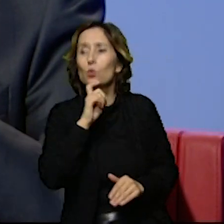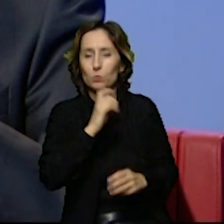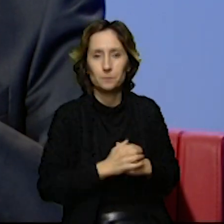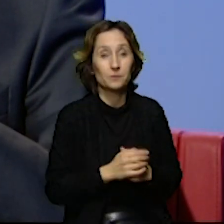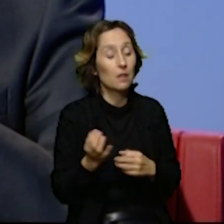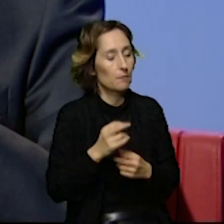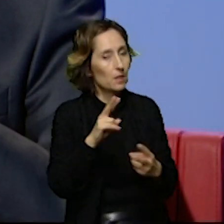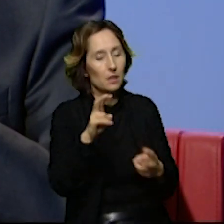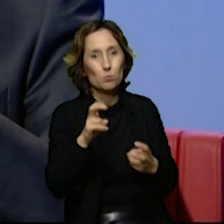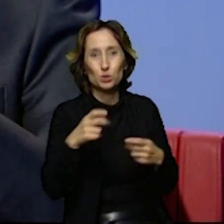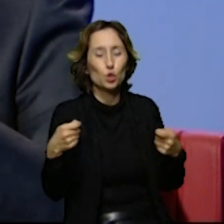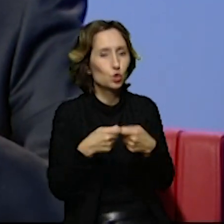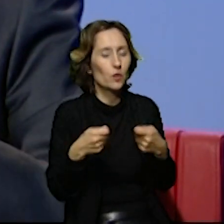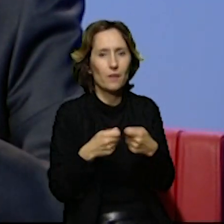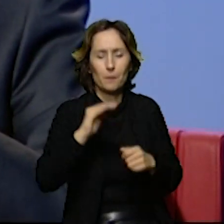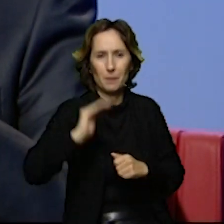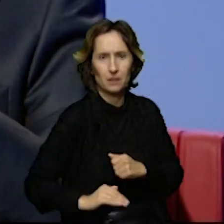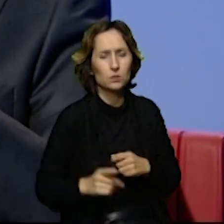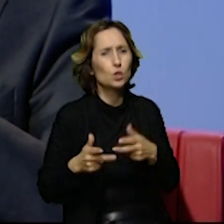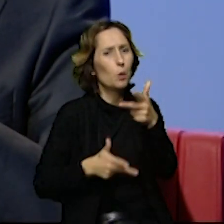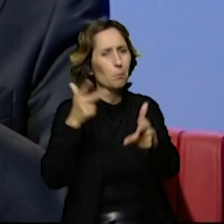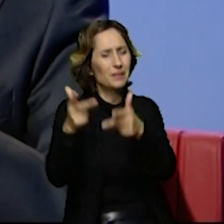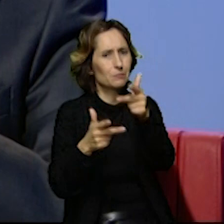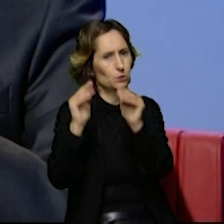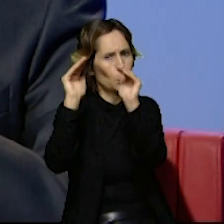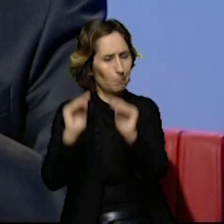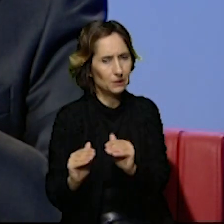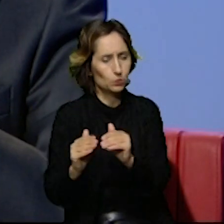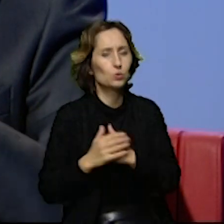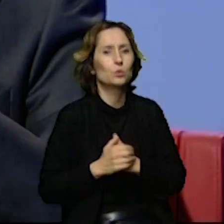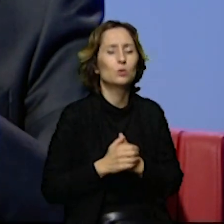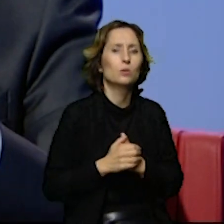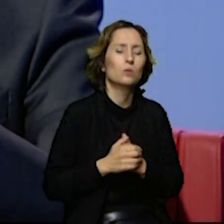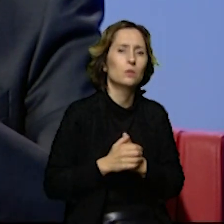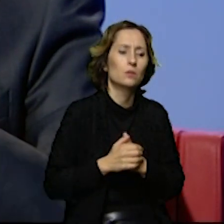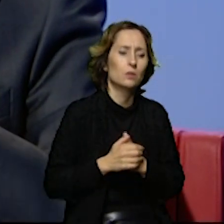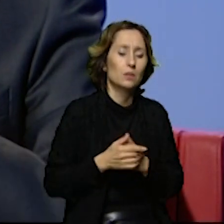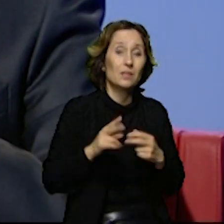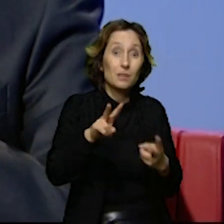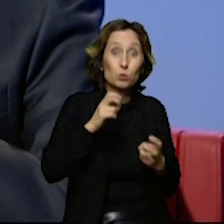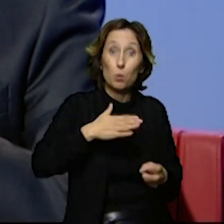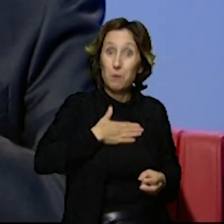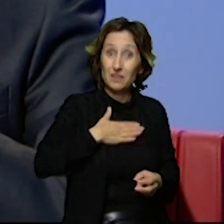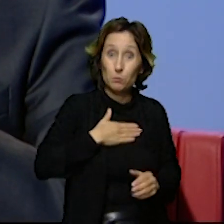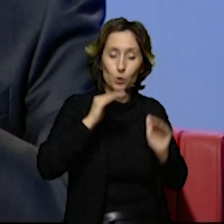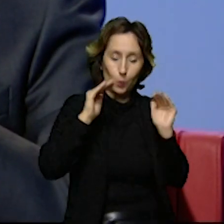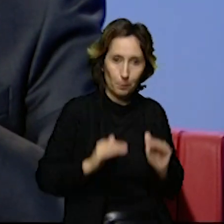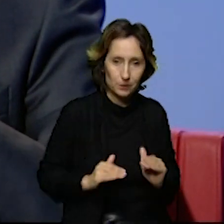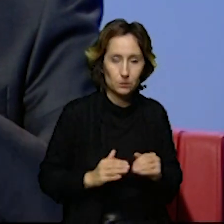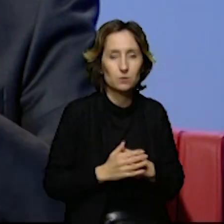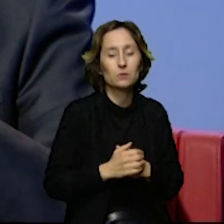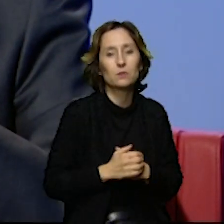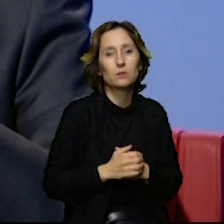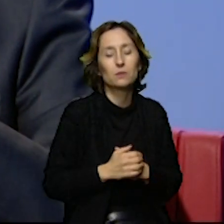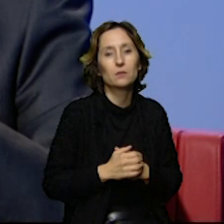que bajar el impuesto de sociedades, el País Vasco lo tiene más bajo ya, hay que bajar impuestos de patrimonio, hay